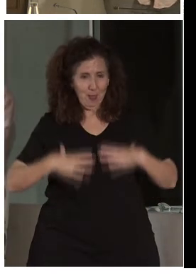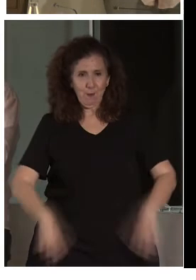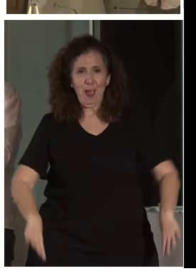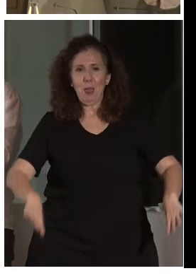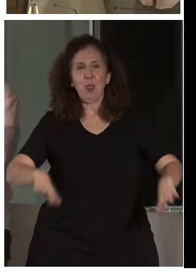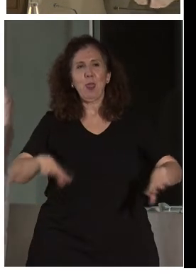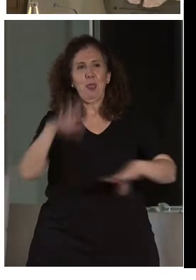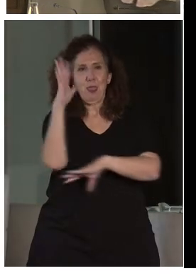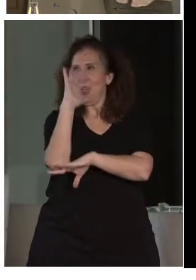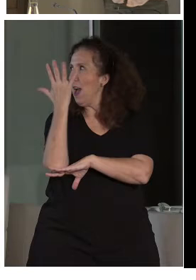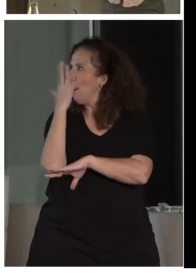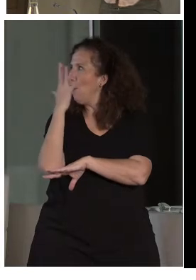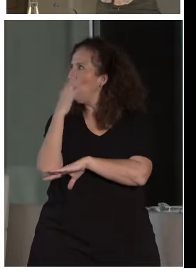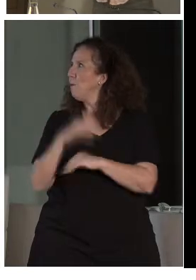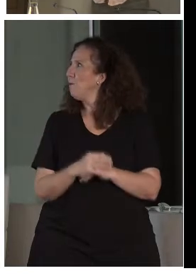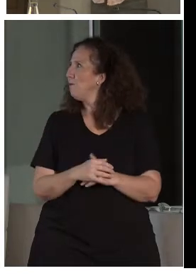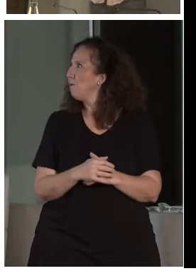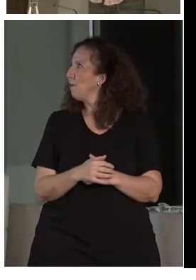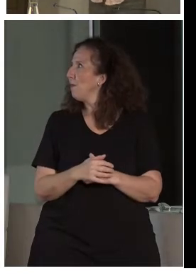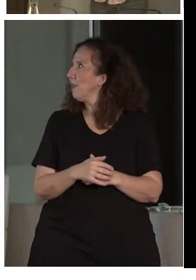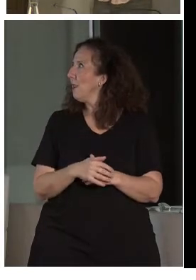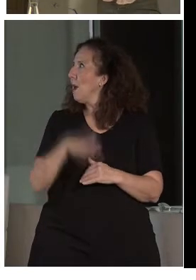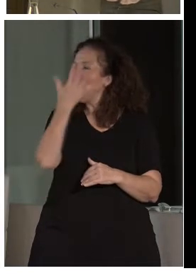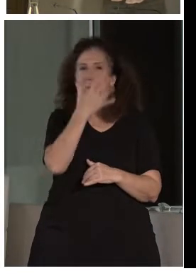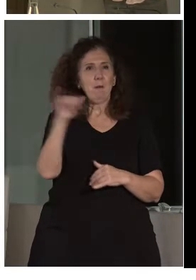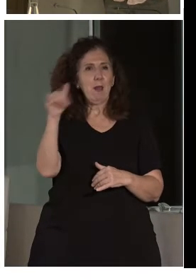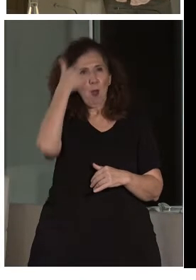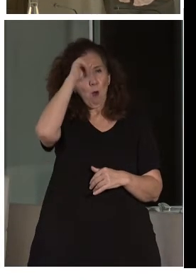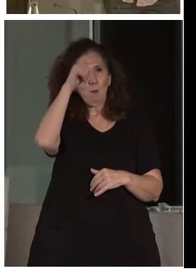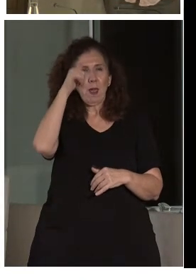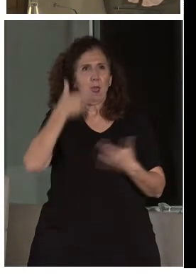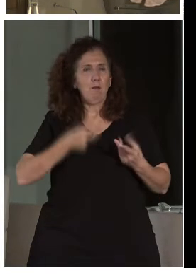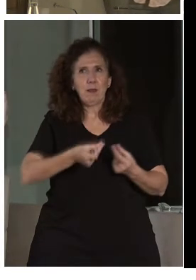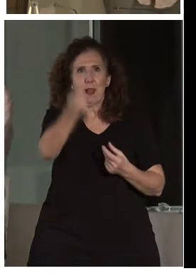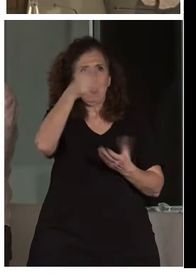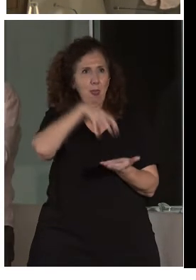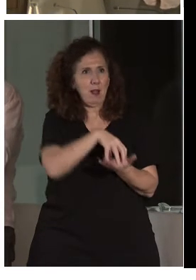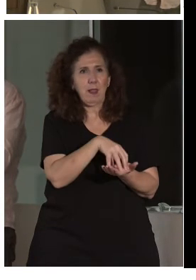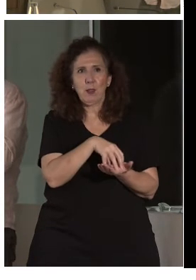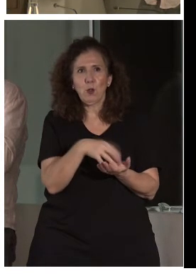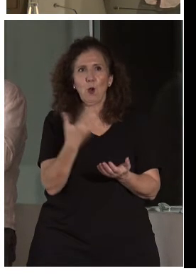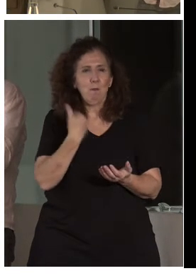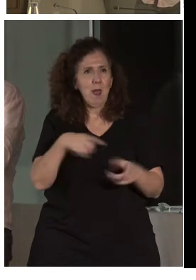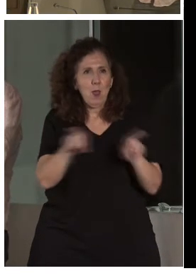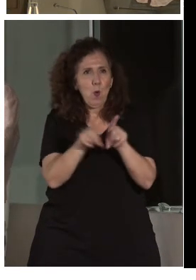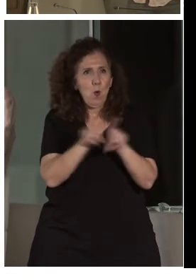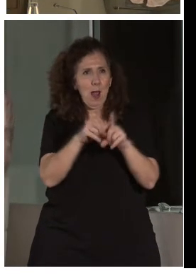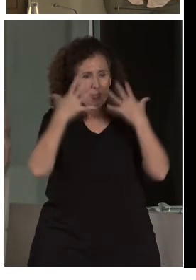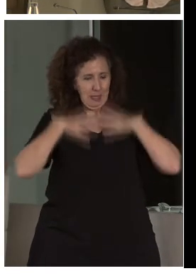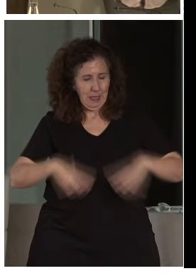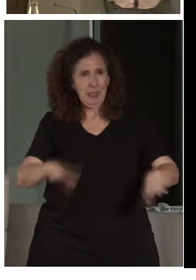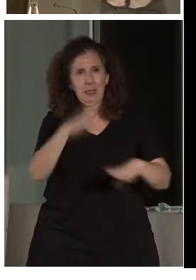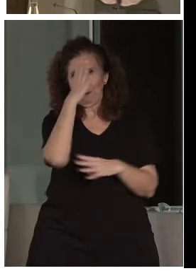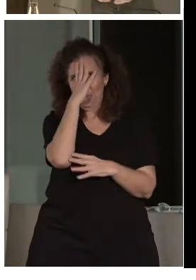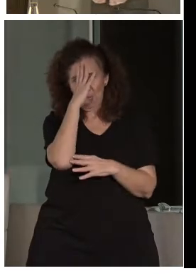Pedro, que es la primera vez que salía del centro. Aquí está Chago también, 3/4 partes de lo mismo, ¿no? O sea, son gente que